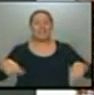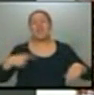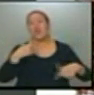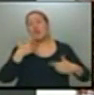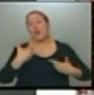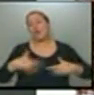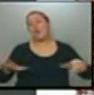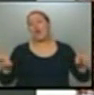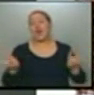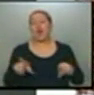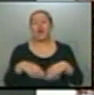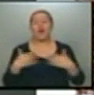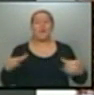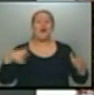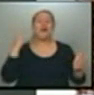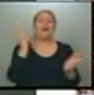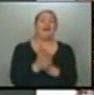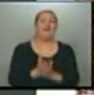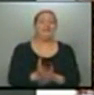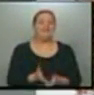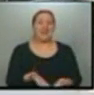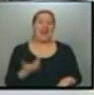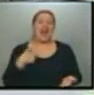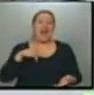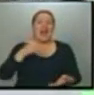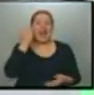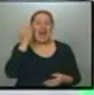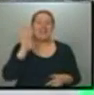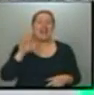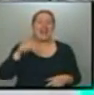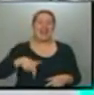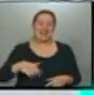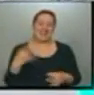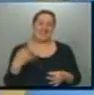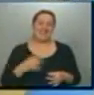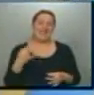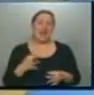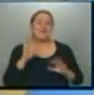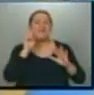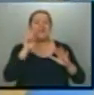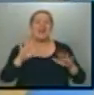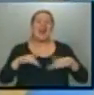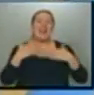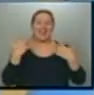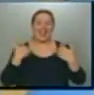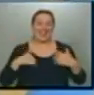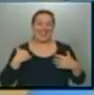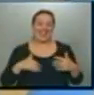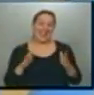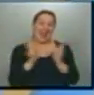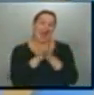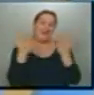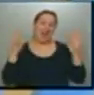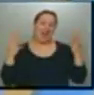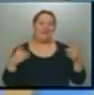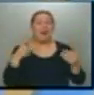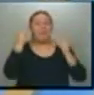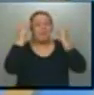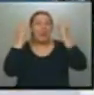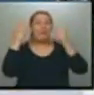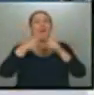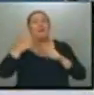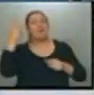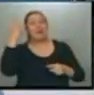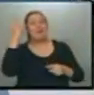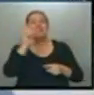que la historia me juzgue. ¡Va, bien, acá estoy! Mirando a Argentina, ¿viste? Ahí preocupándose por Messi, que no jugó ese